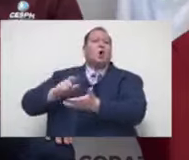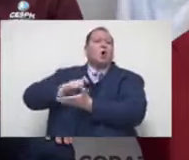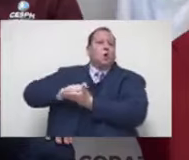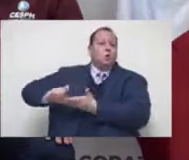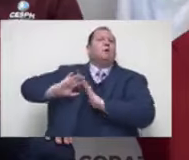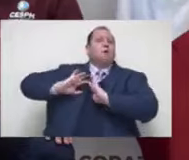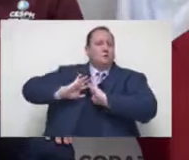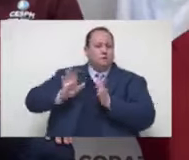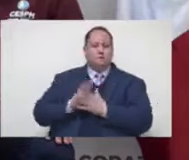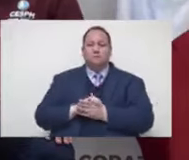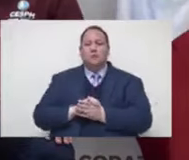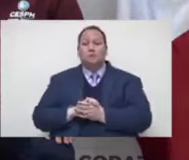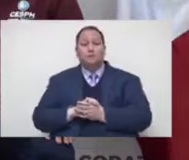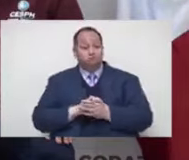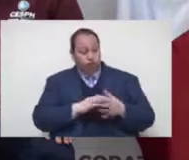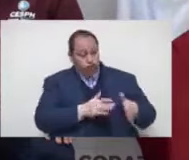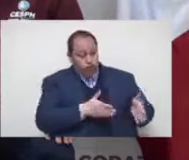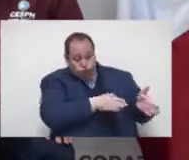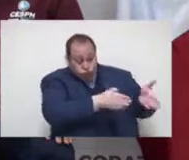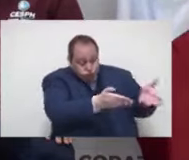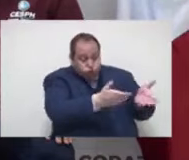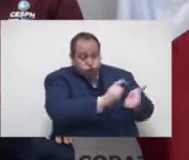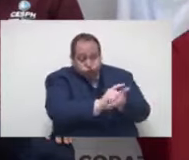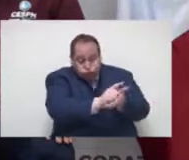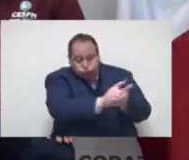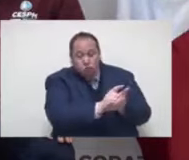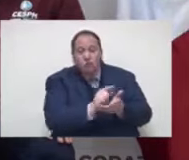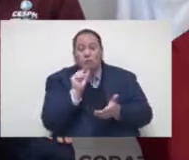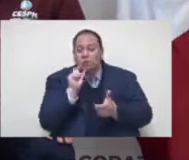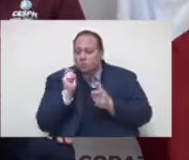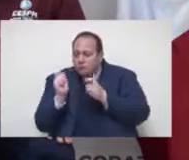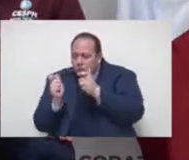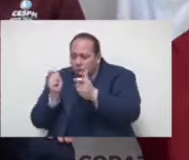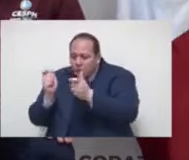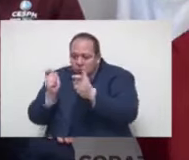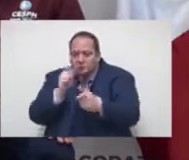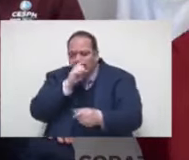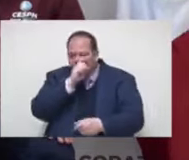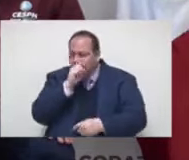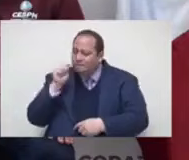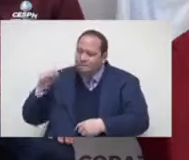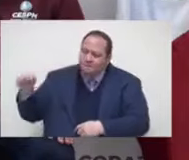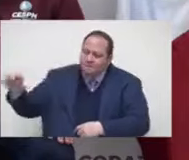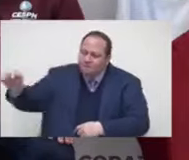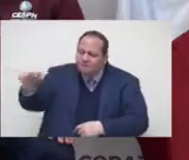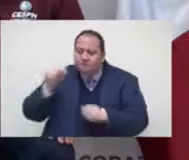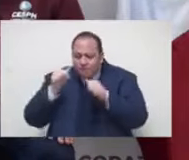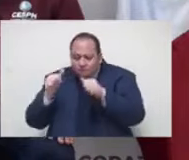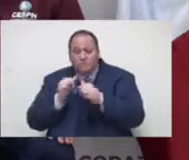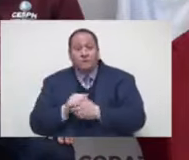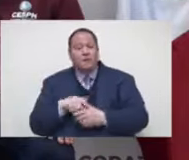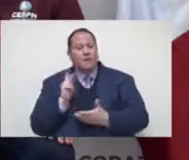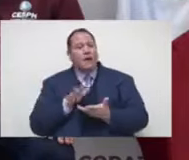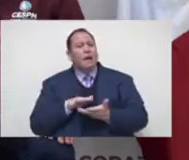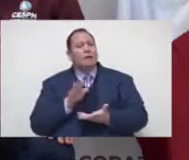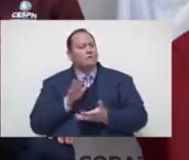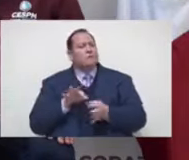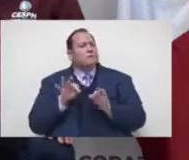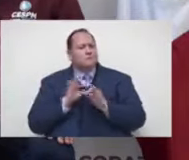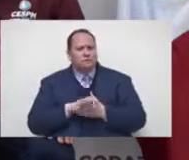que pueda poder liberar los drenes, y estos tipos de inversiones pequeñas que van solucionando puntos específicos, pero la mayor es